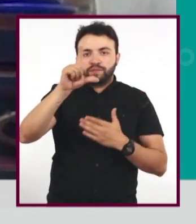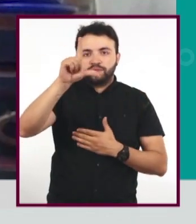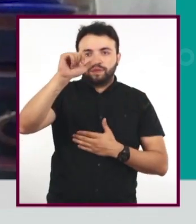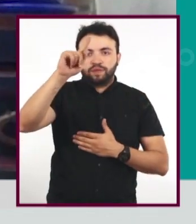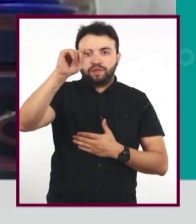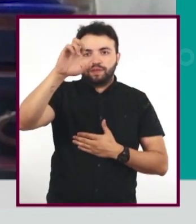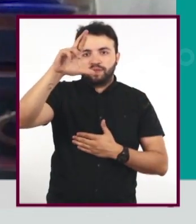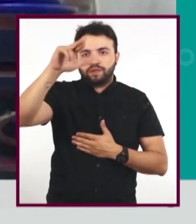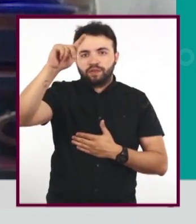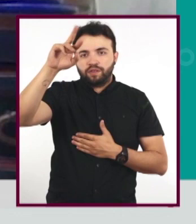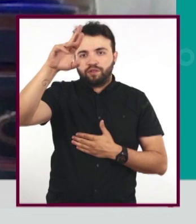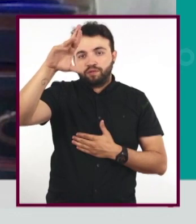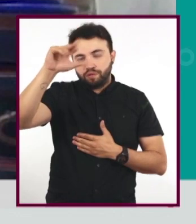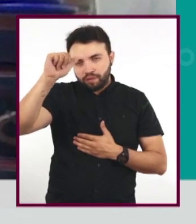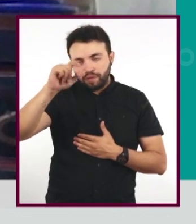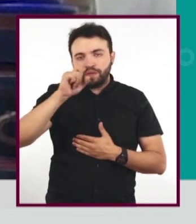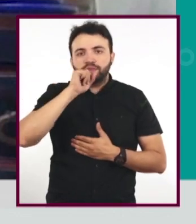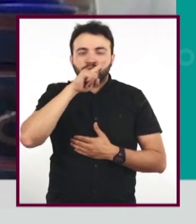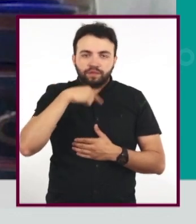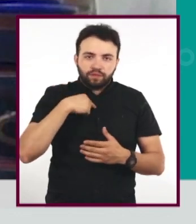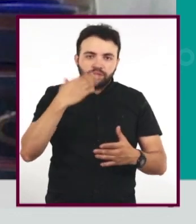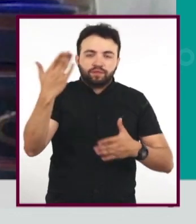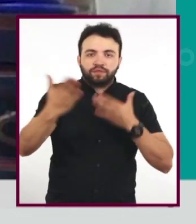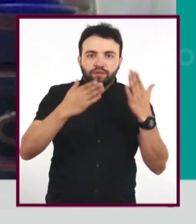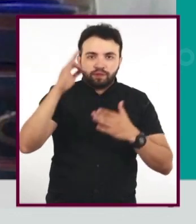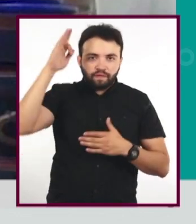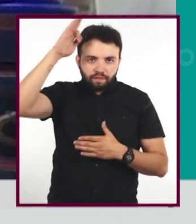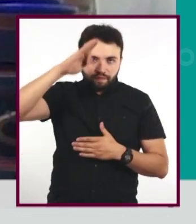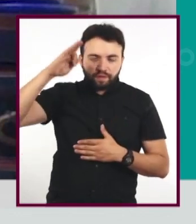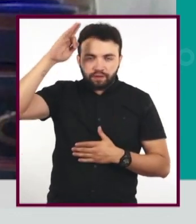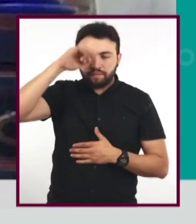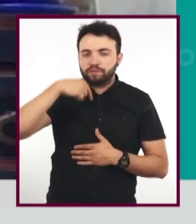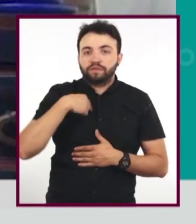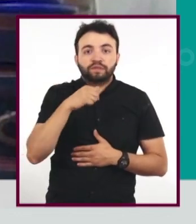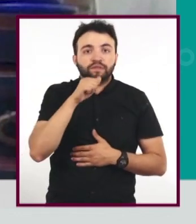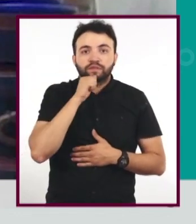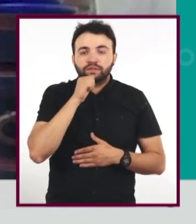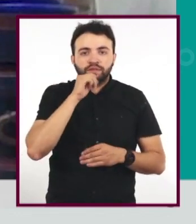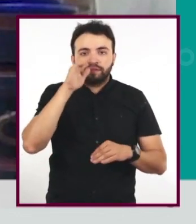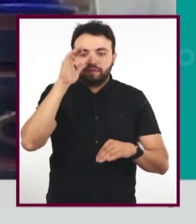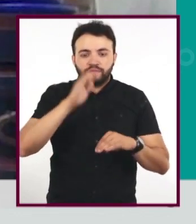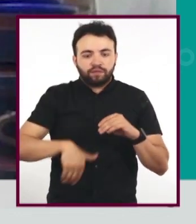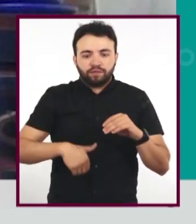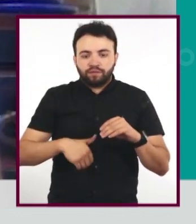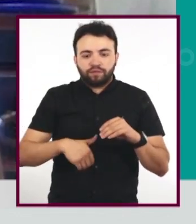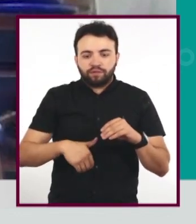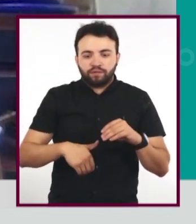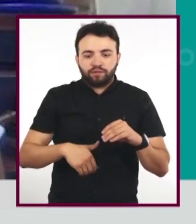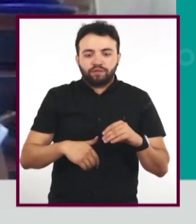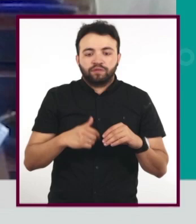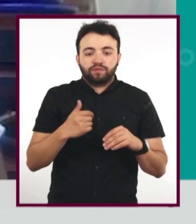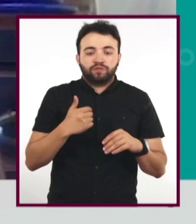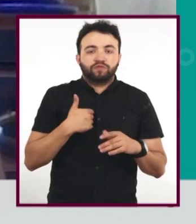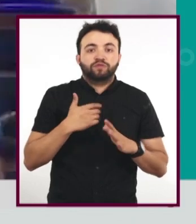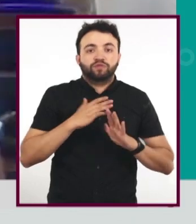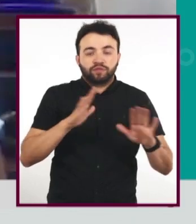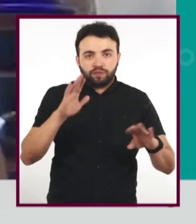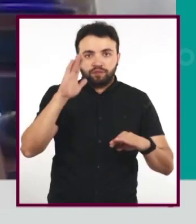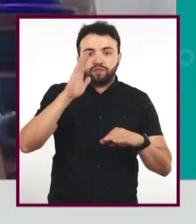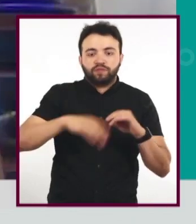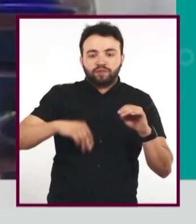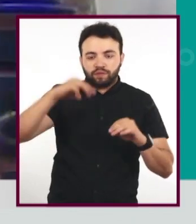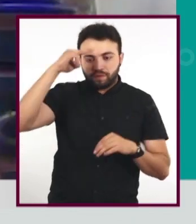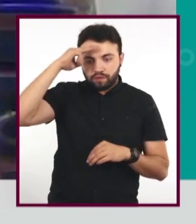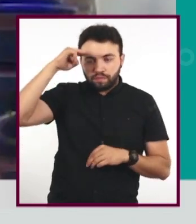también estudié filosofía. Todavía no he terminado de recibirme, ya terminé la maestría, pero